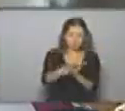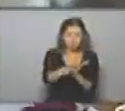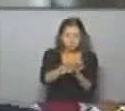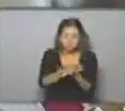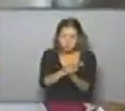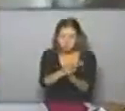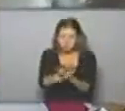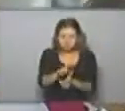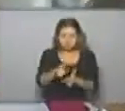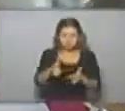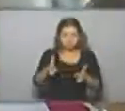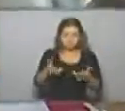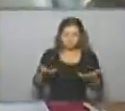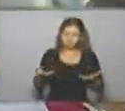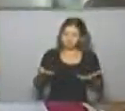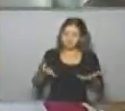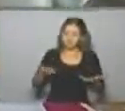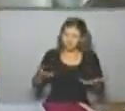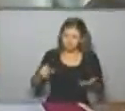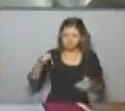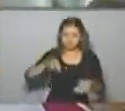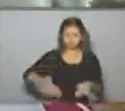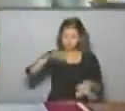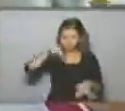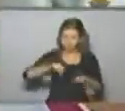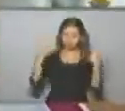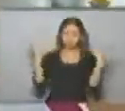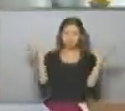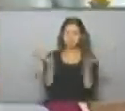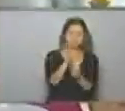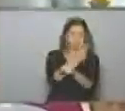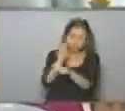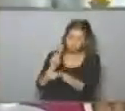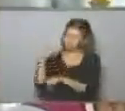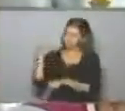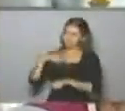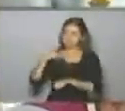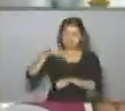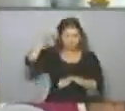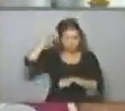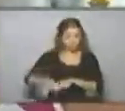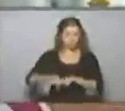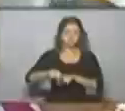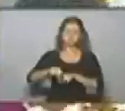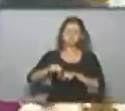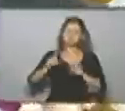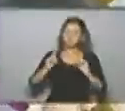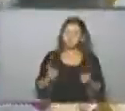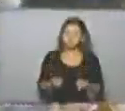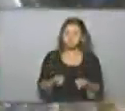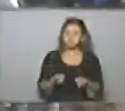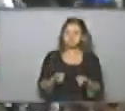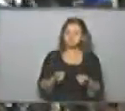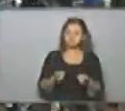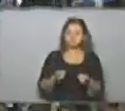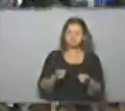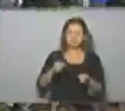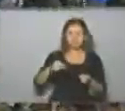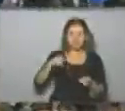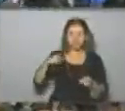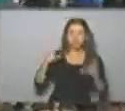cuidado no es solo urgente, no es solo necesario, no solo que tiene que ser a los niveles más altos, pero también es un gesto de